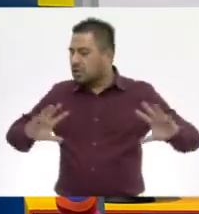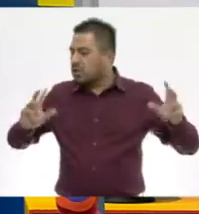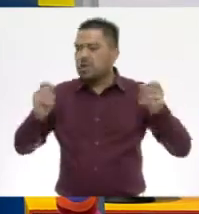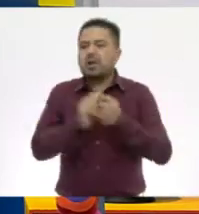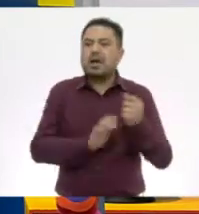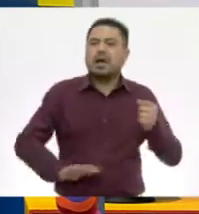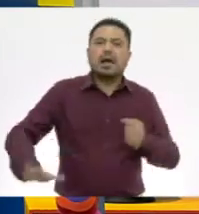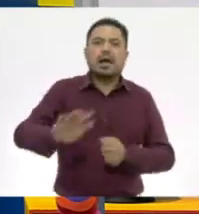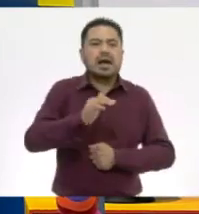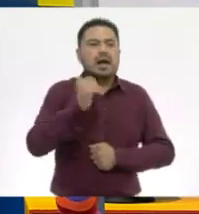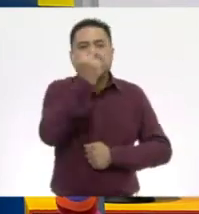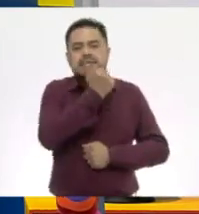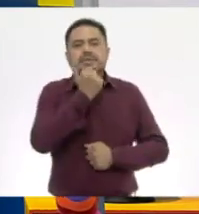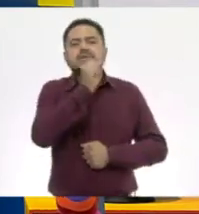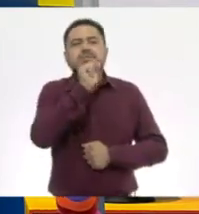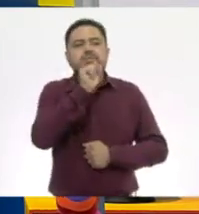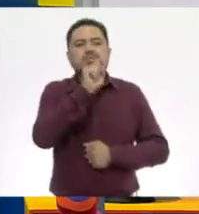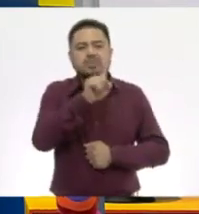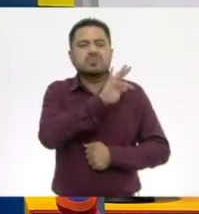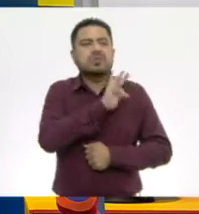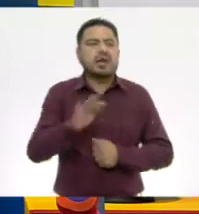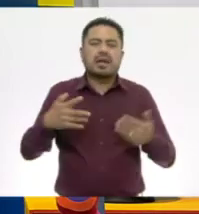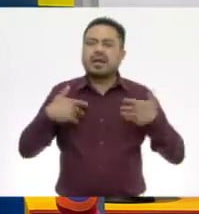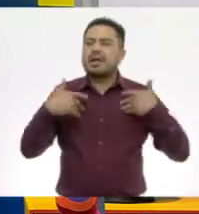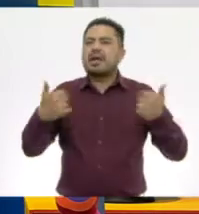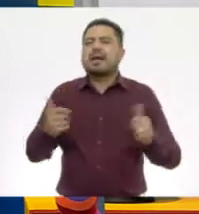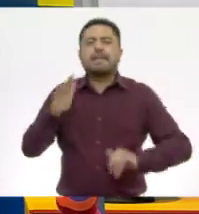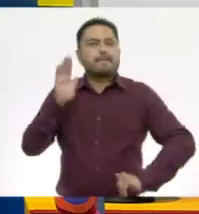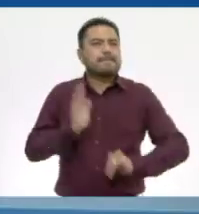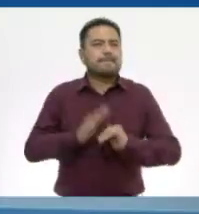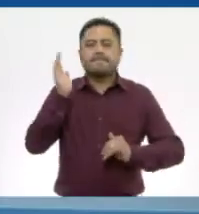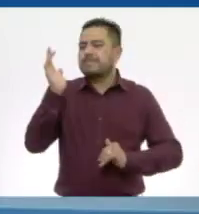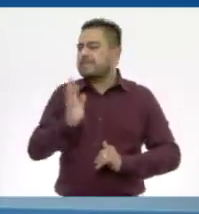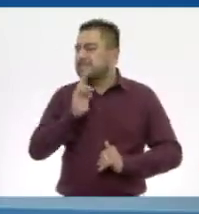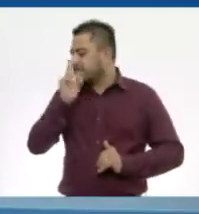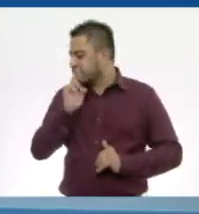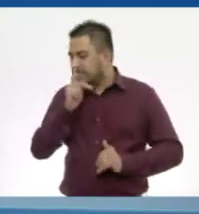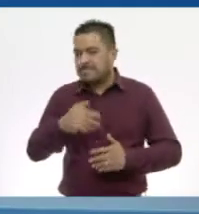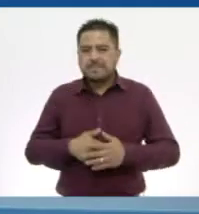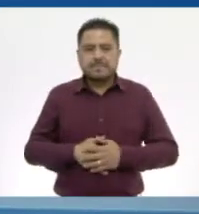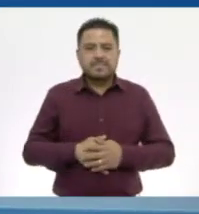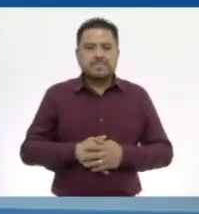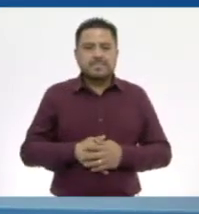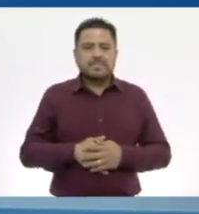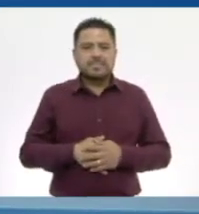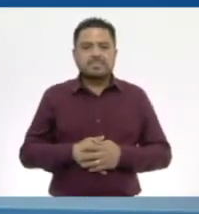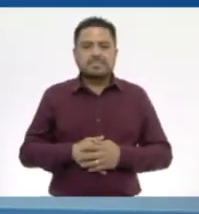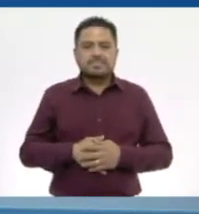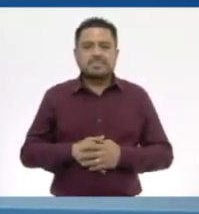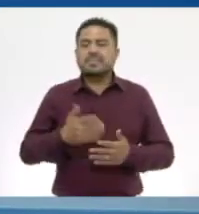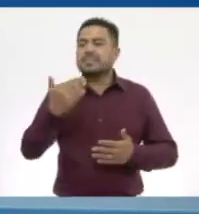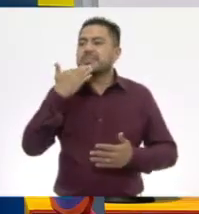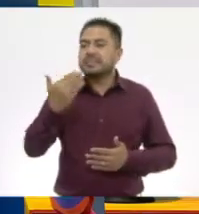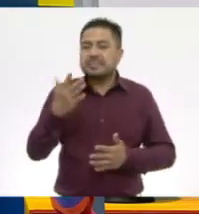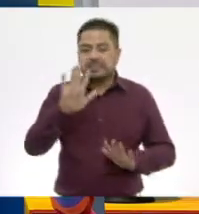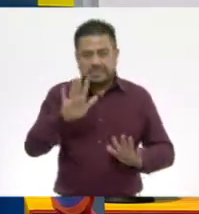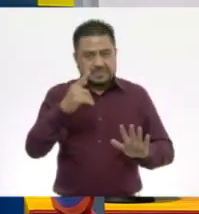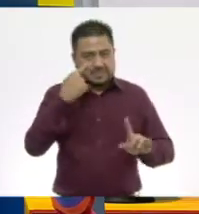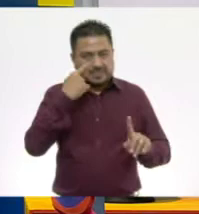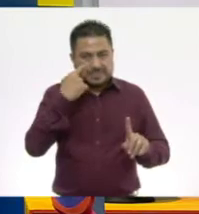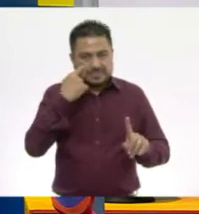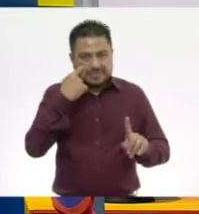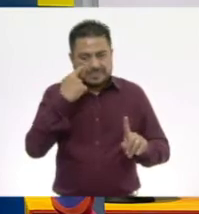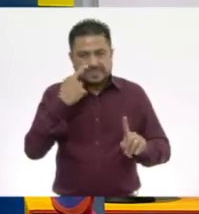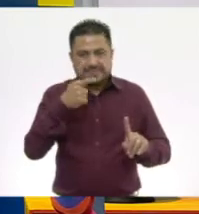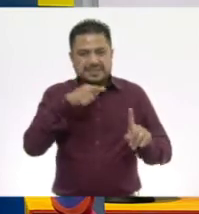en casa y las alumnas también puedan entenderlo mucho mejor. Muy bien. Bien, vamos a ver. Y